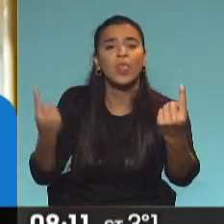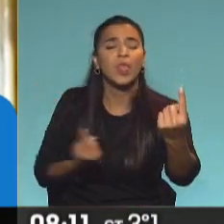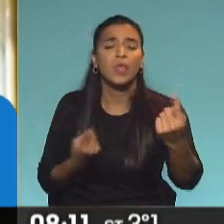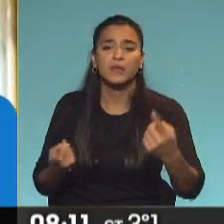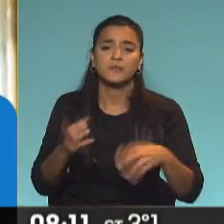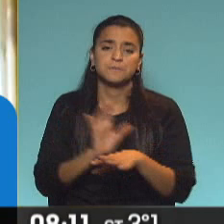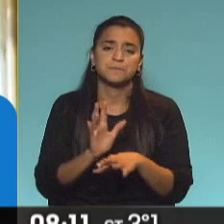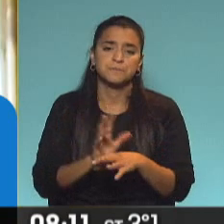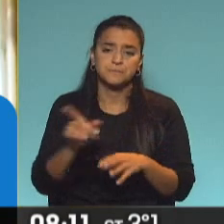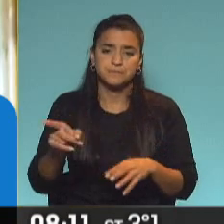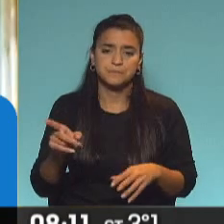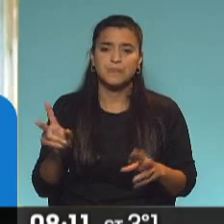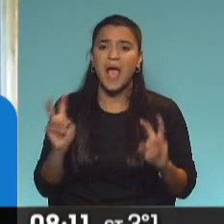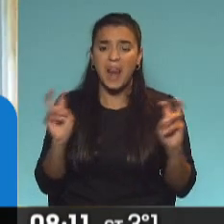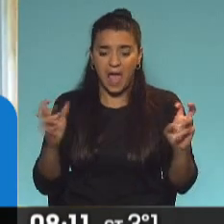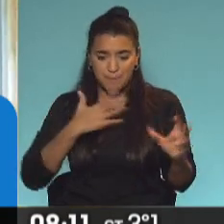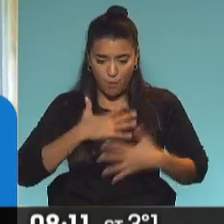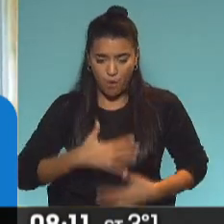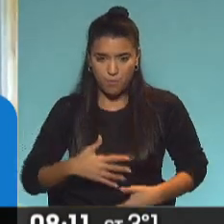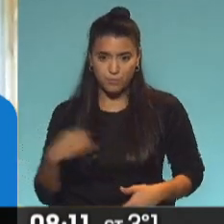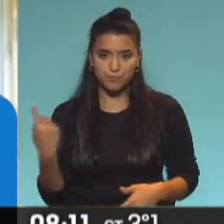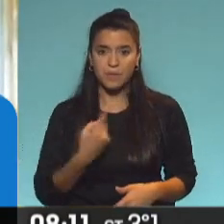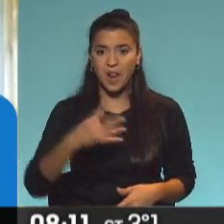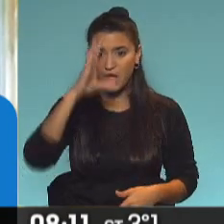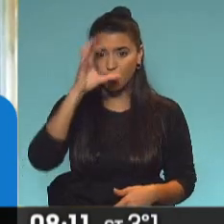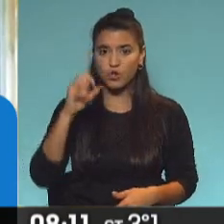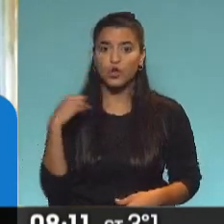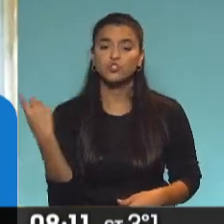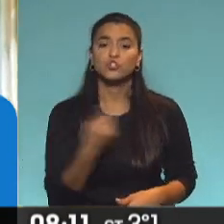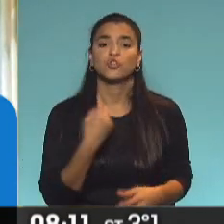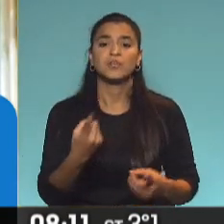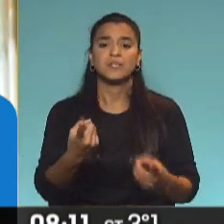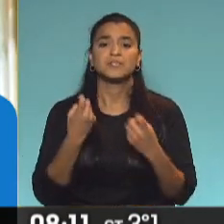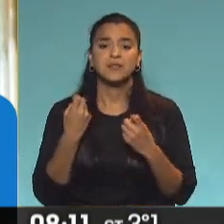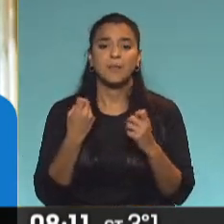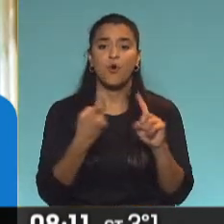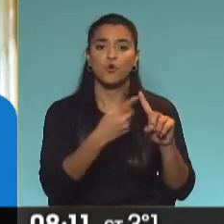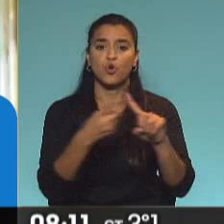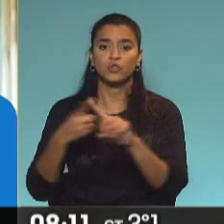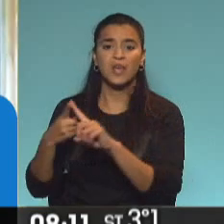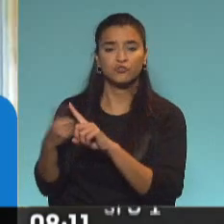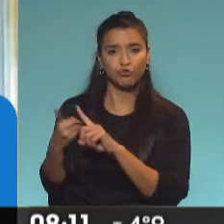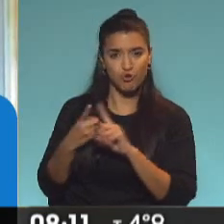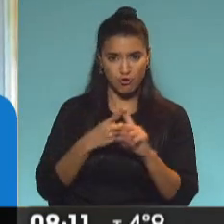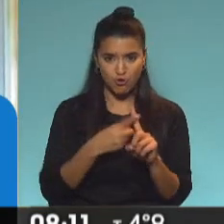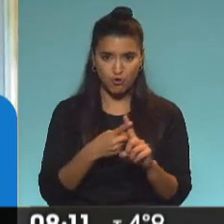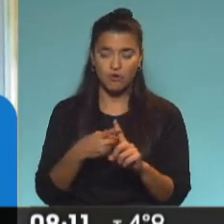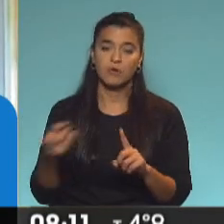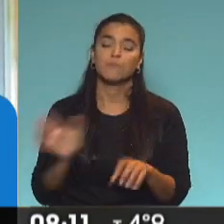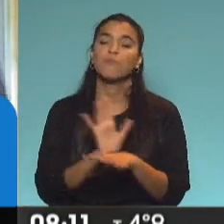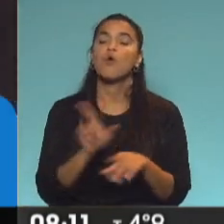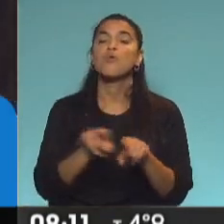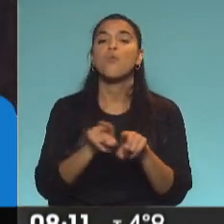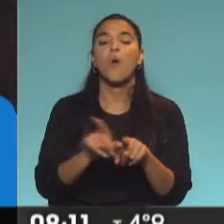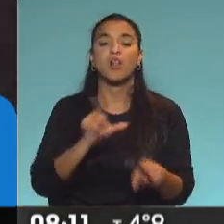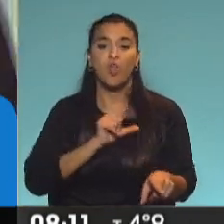una alarma de nuestro cuerpo para recordarnos que nosotros necesitamos de contacto humano. Como el dolor es